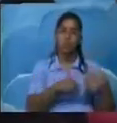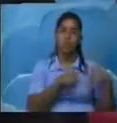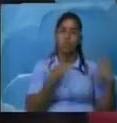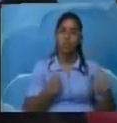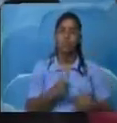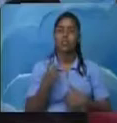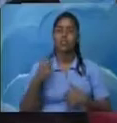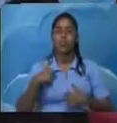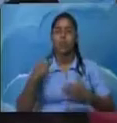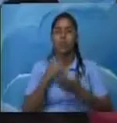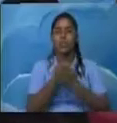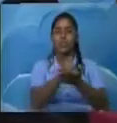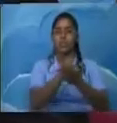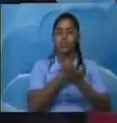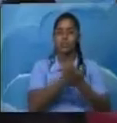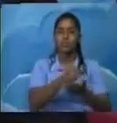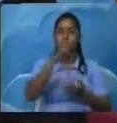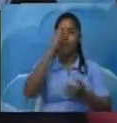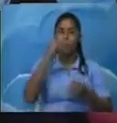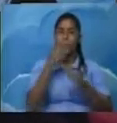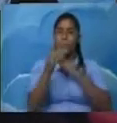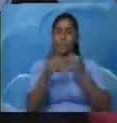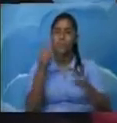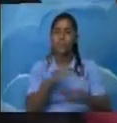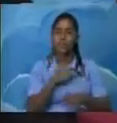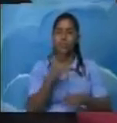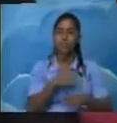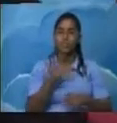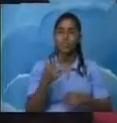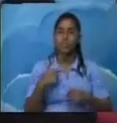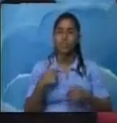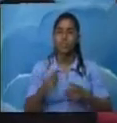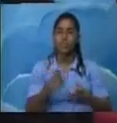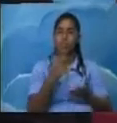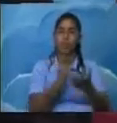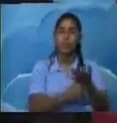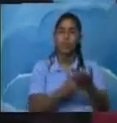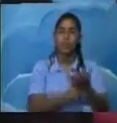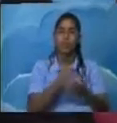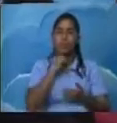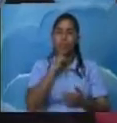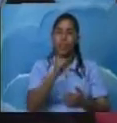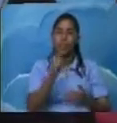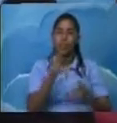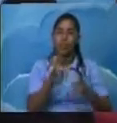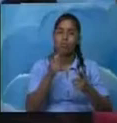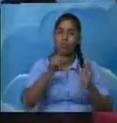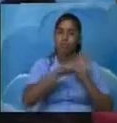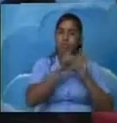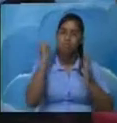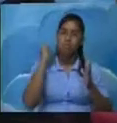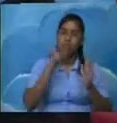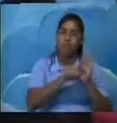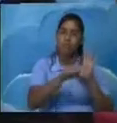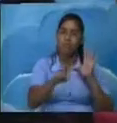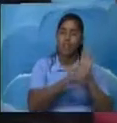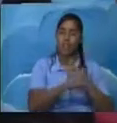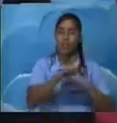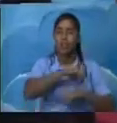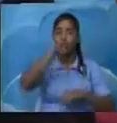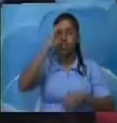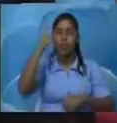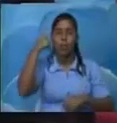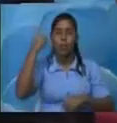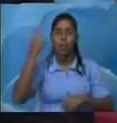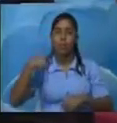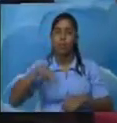ayudar, si es que Dios me hace sentir, yo le llevo al hermanito. Es un mandato de Dios para nuestras vidas,